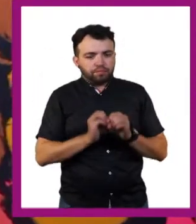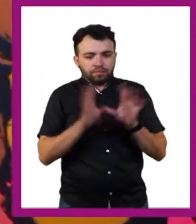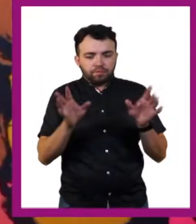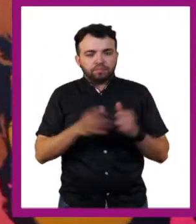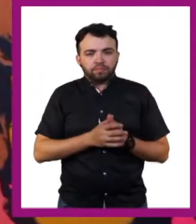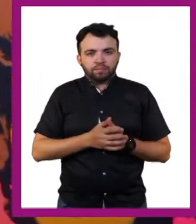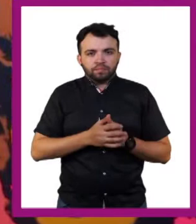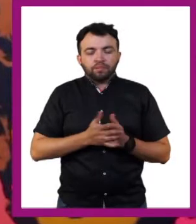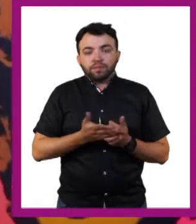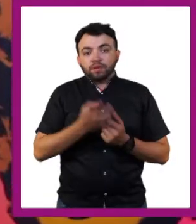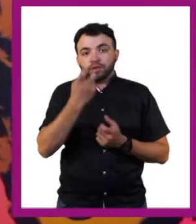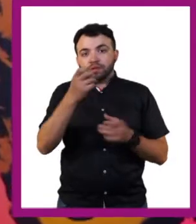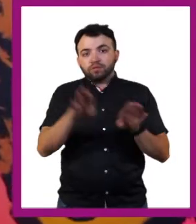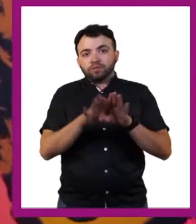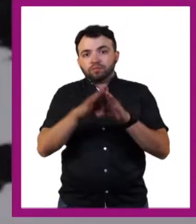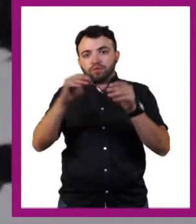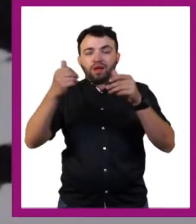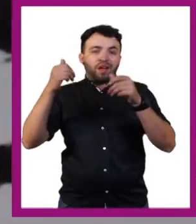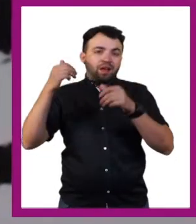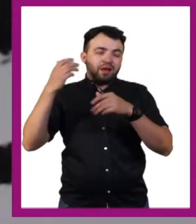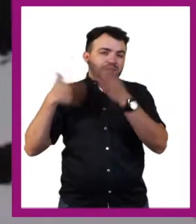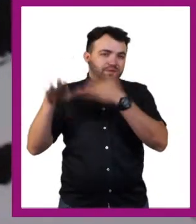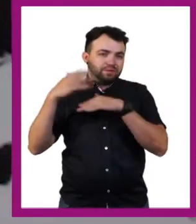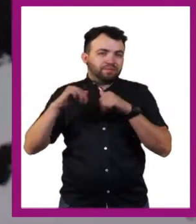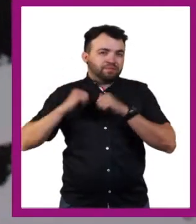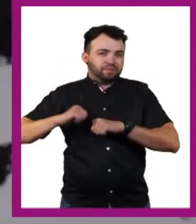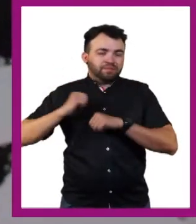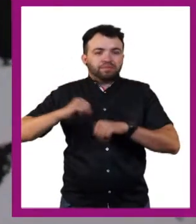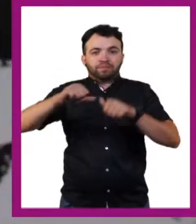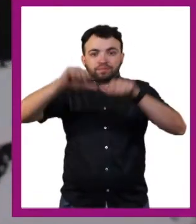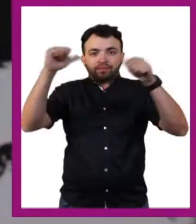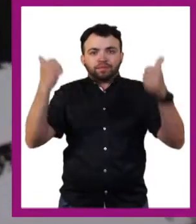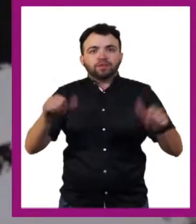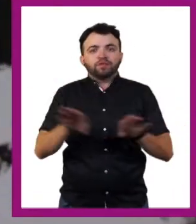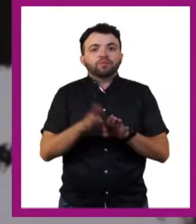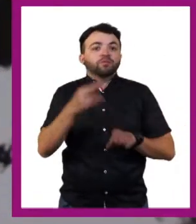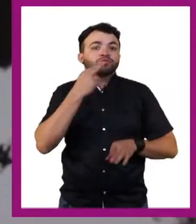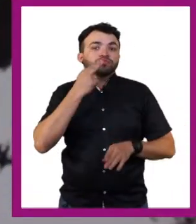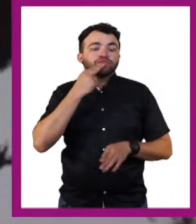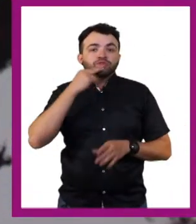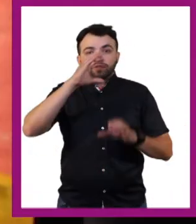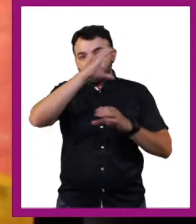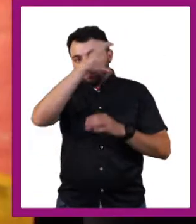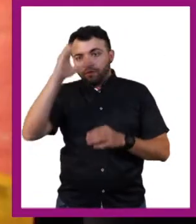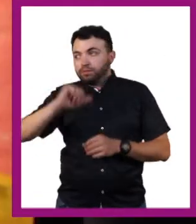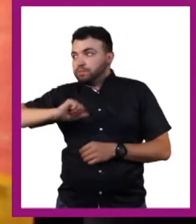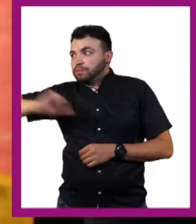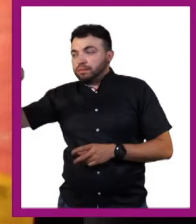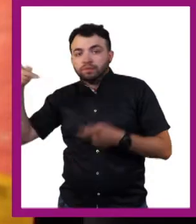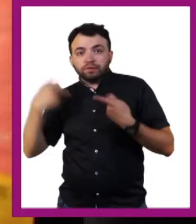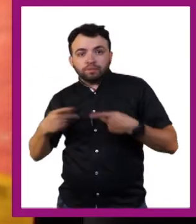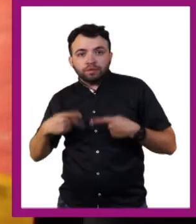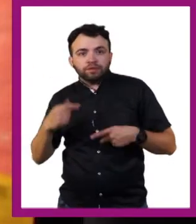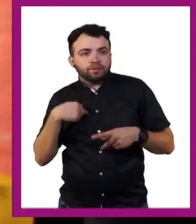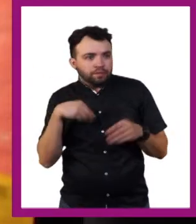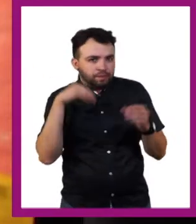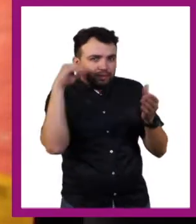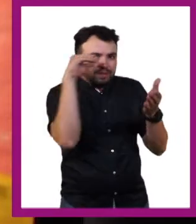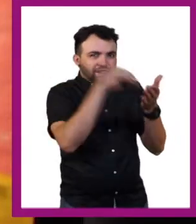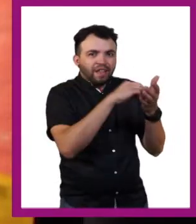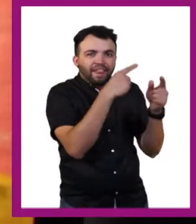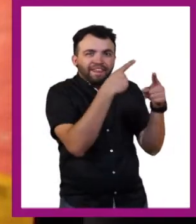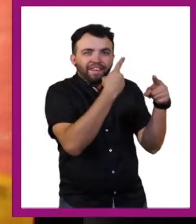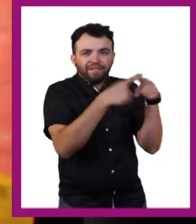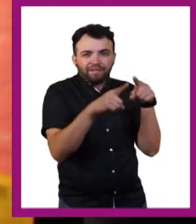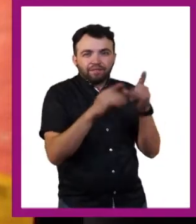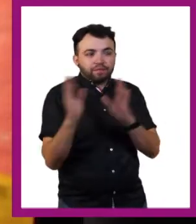arte contemporáneo. El utilizar fotografías de otra persona y al intervenirlas, le das tu toque personal y las conviertes en